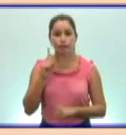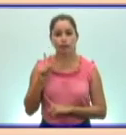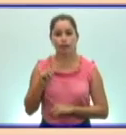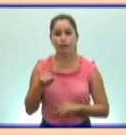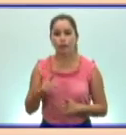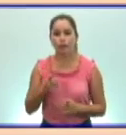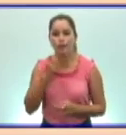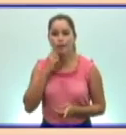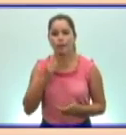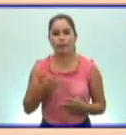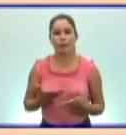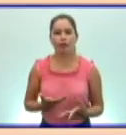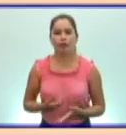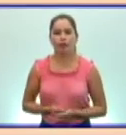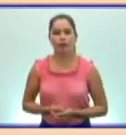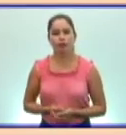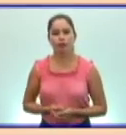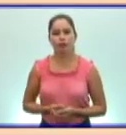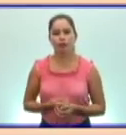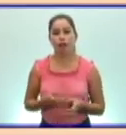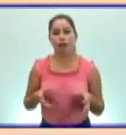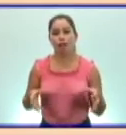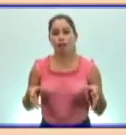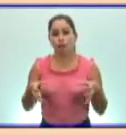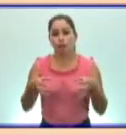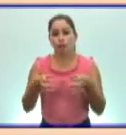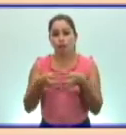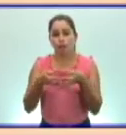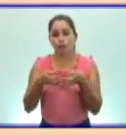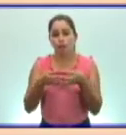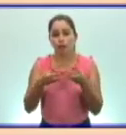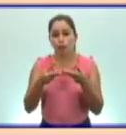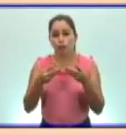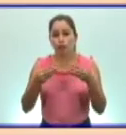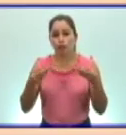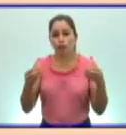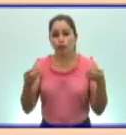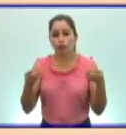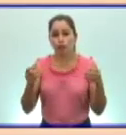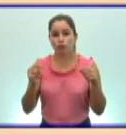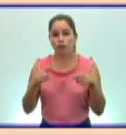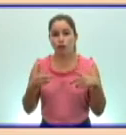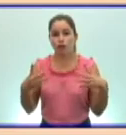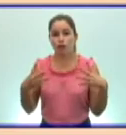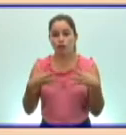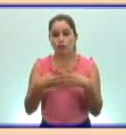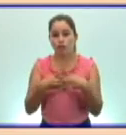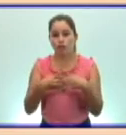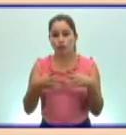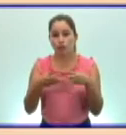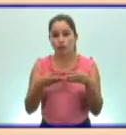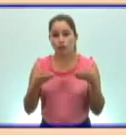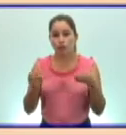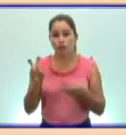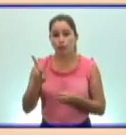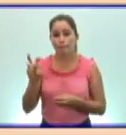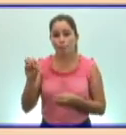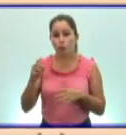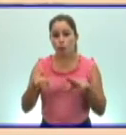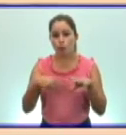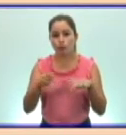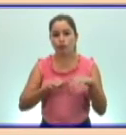que la concentración de la cantidad de sustancia, es la relación entre la cantidad de sustancia y el volumen de la